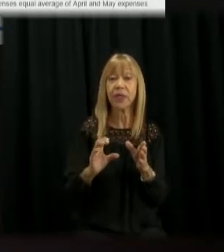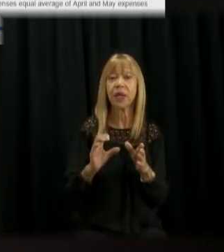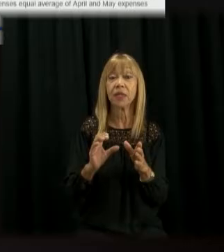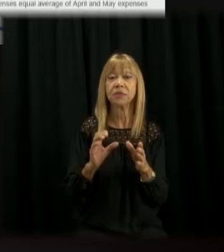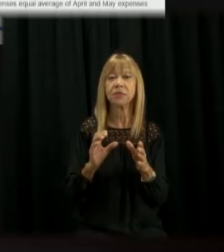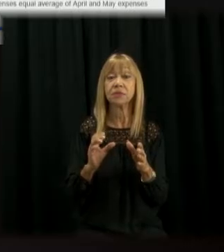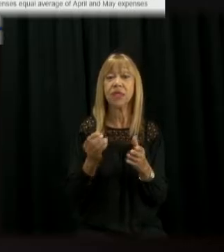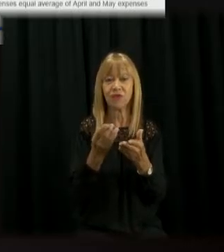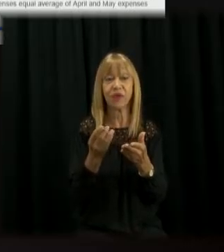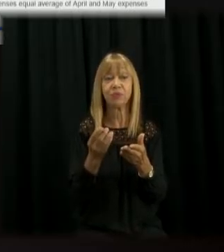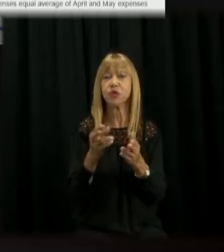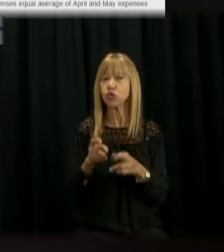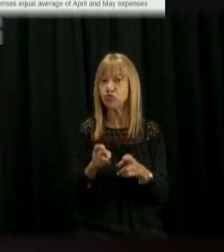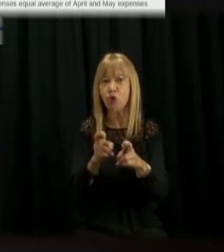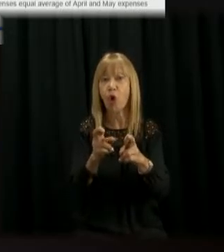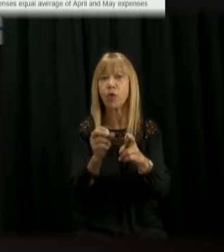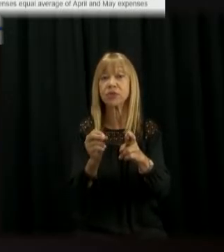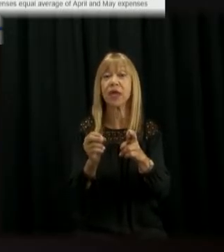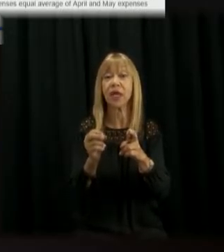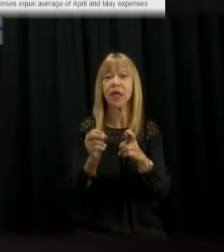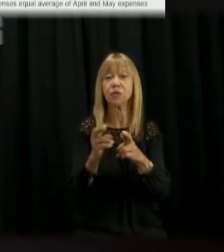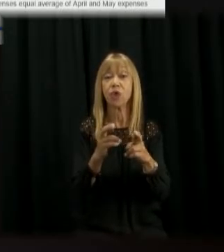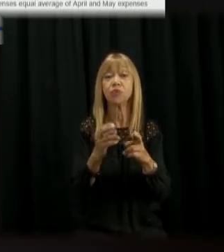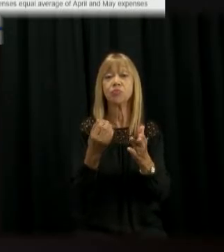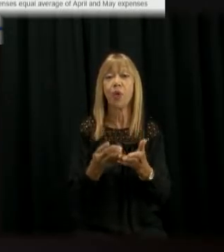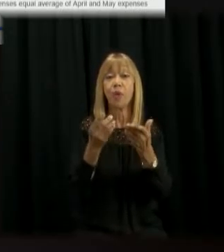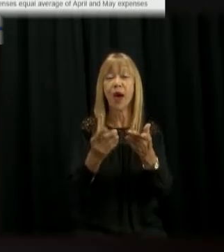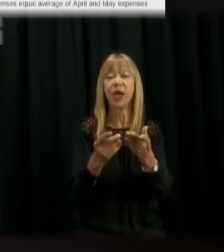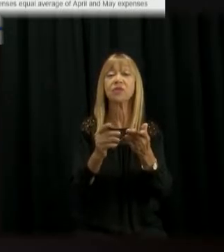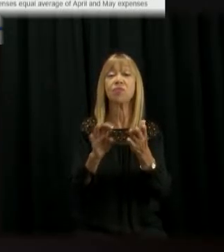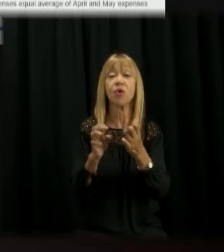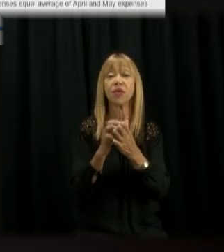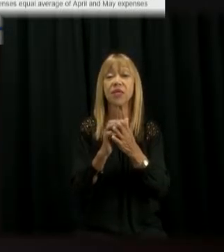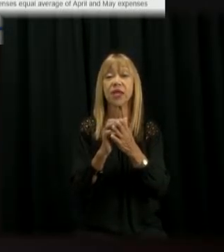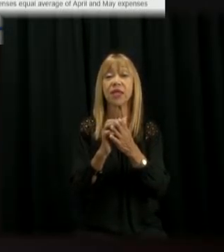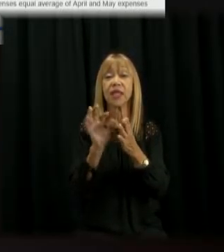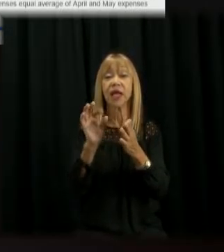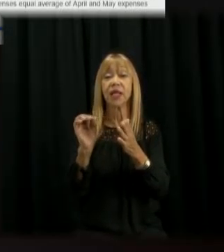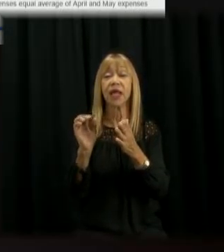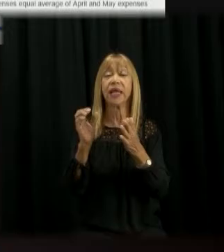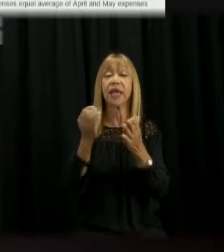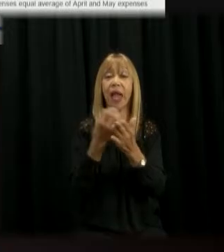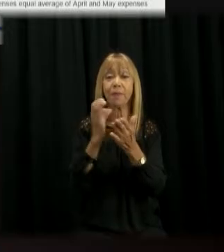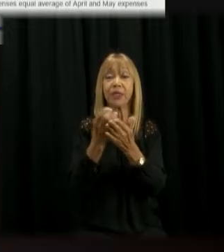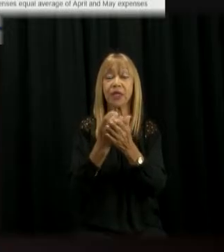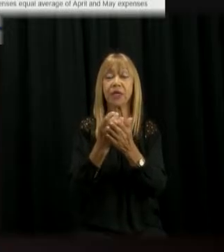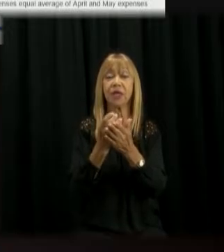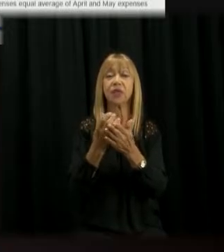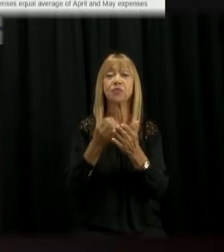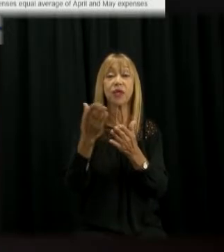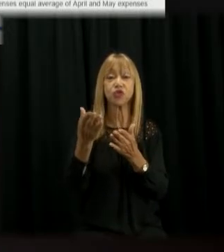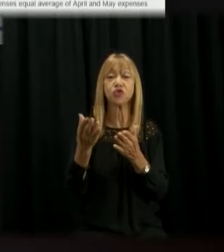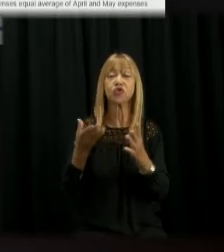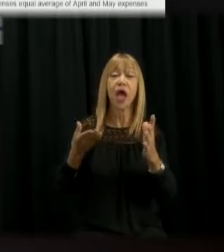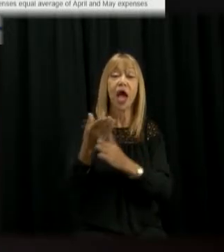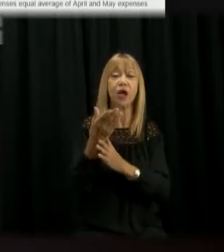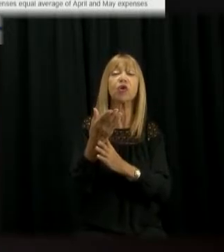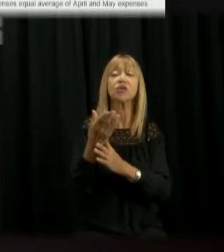gastos capitales, el presupuesto son 490 millones en gastos